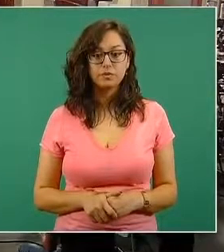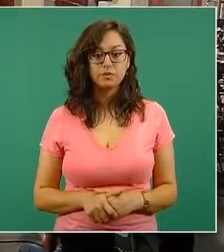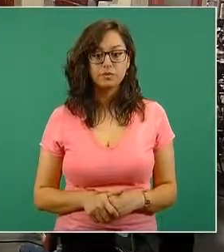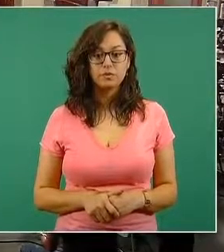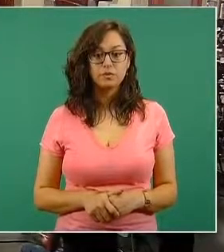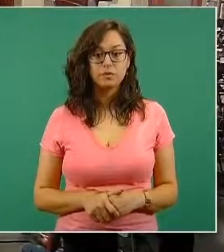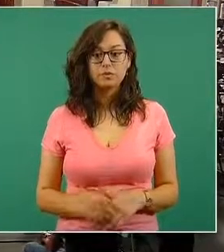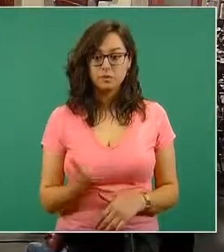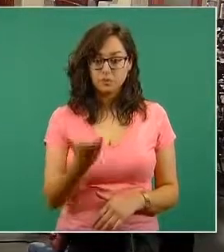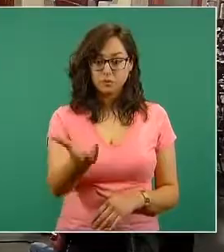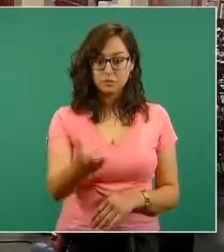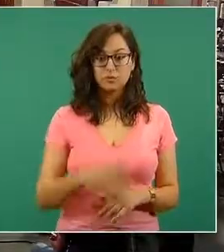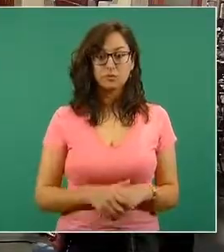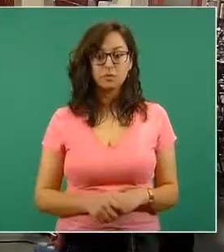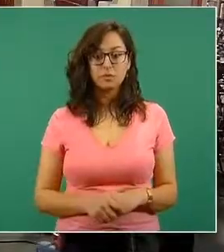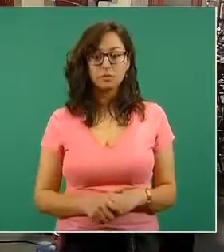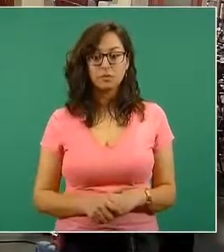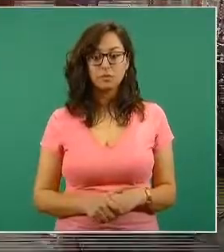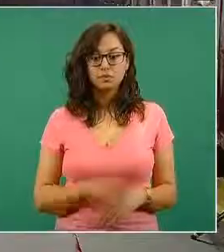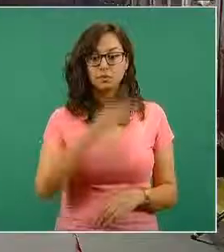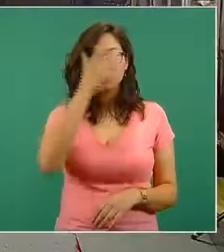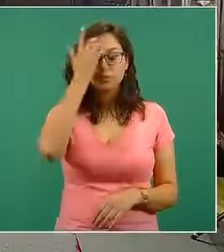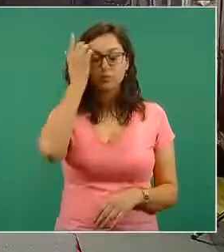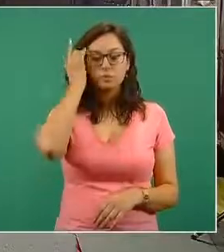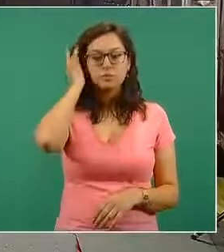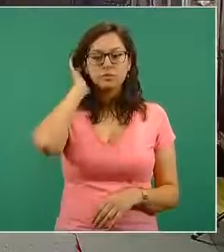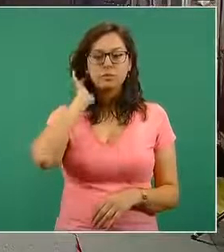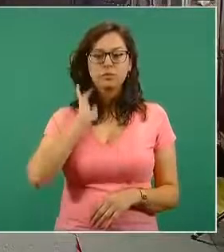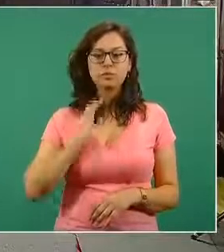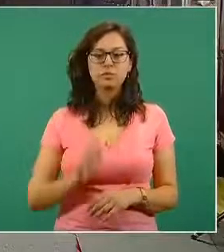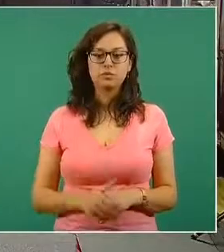Sí, claro, adelante, por favor.